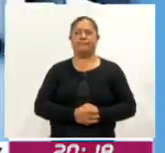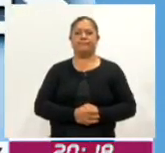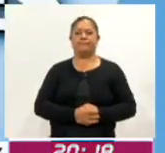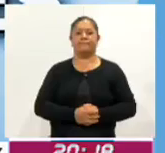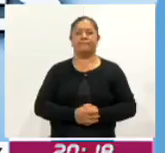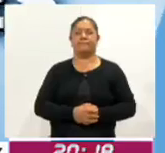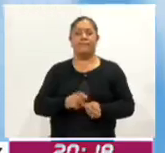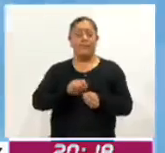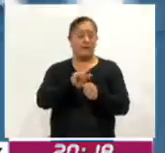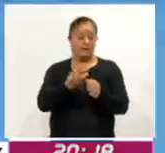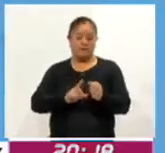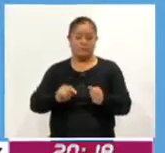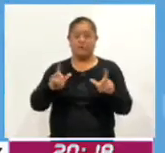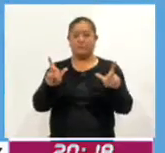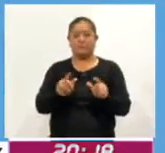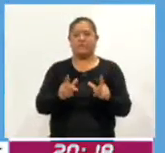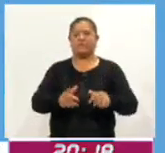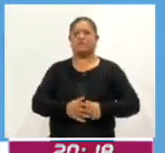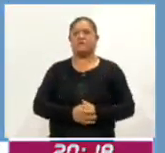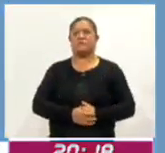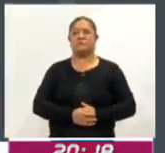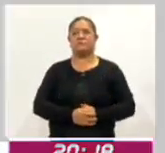Breves nacionales.